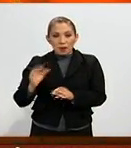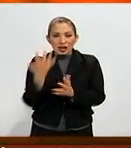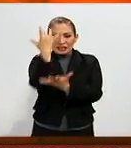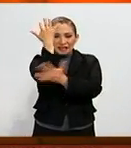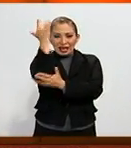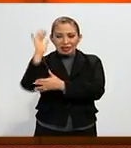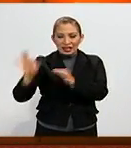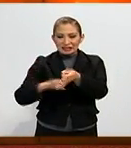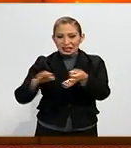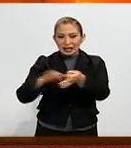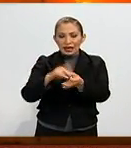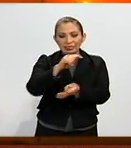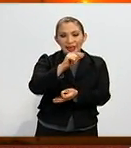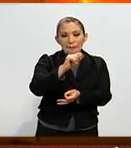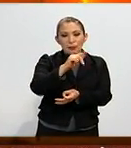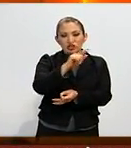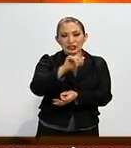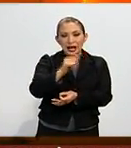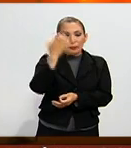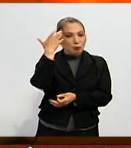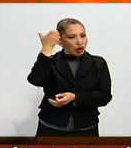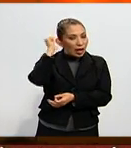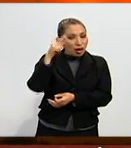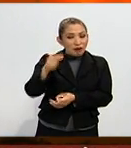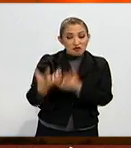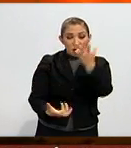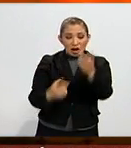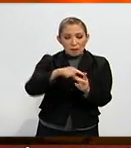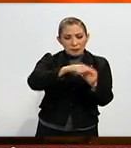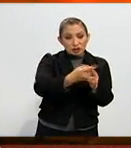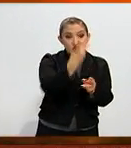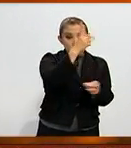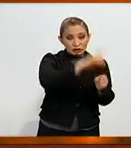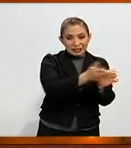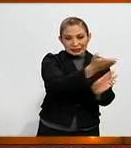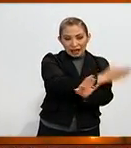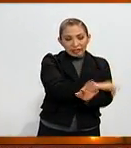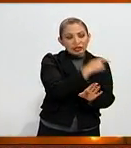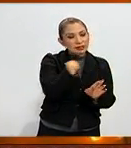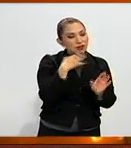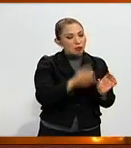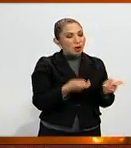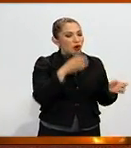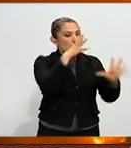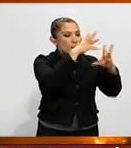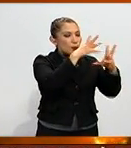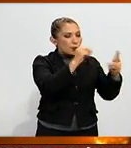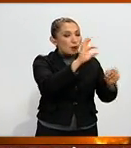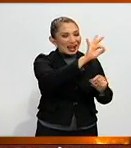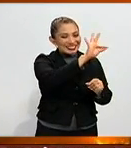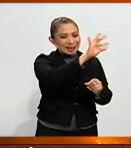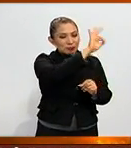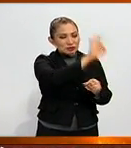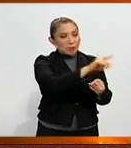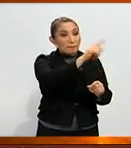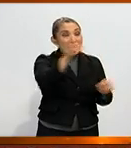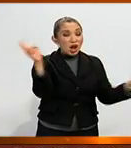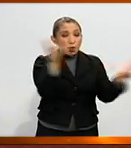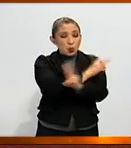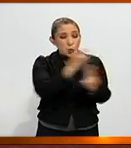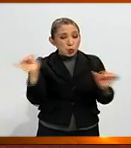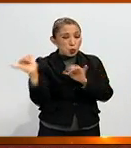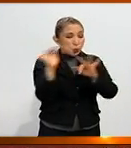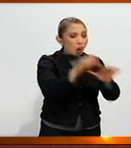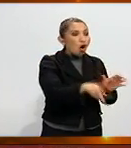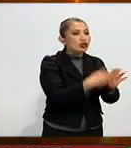forestal en las cercanías de Tepoztlán, Morelos. El fuego, que comenzó hace 2 días, había sido sofocado en 40%, pero las fuertes rachas